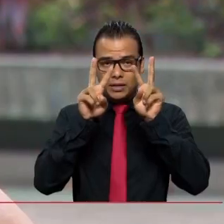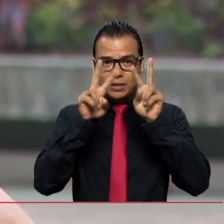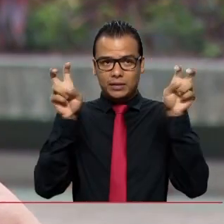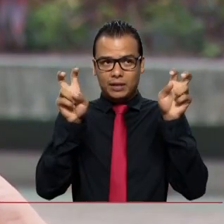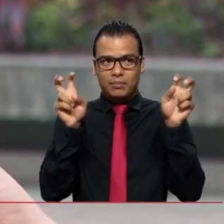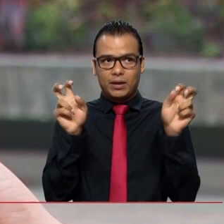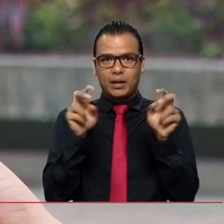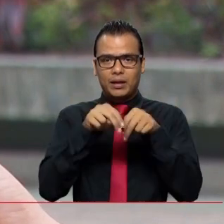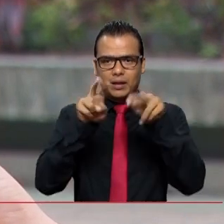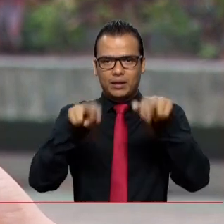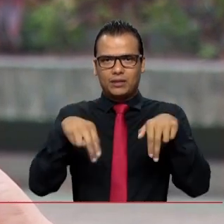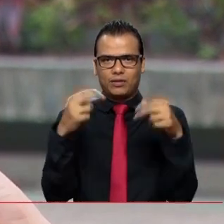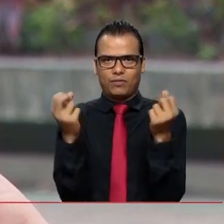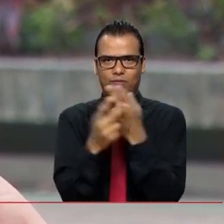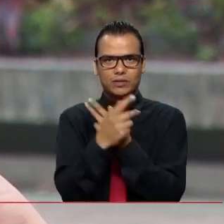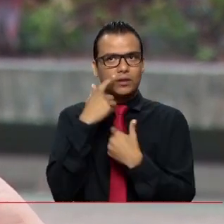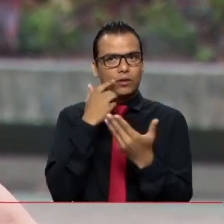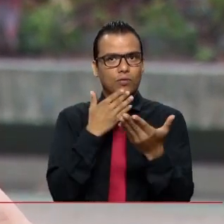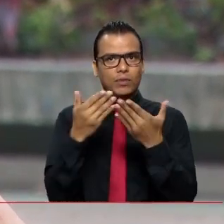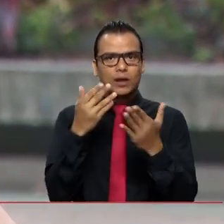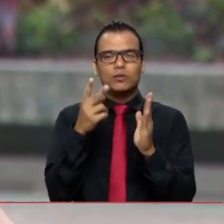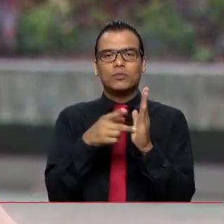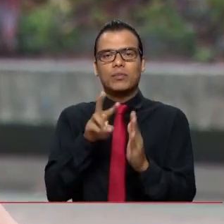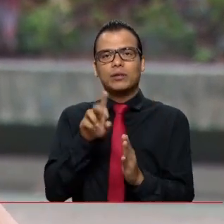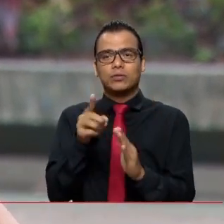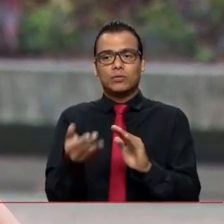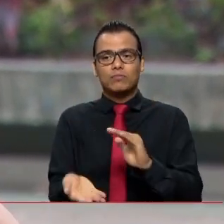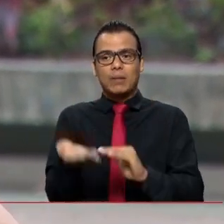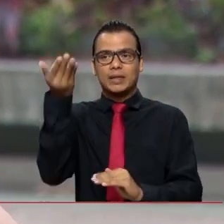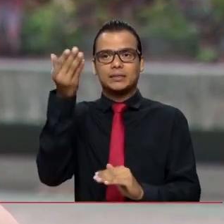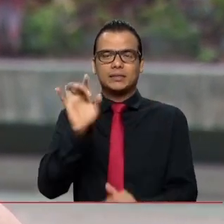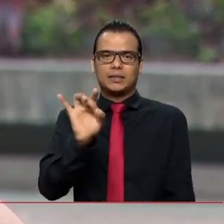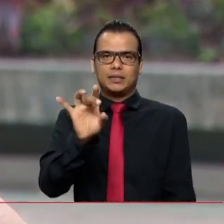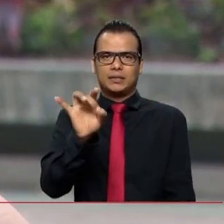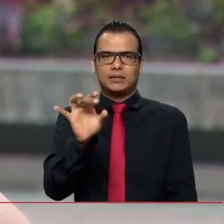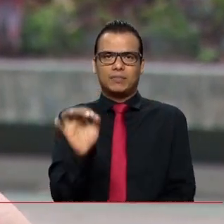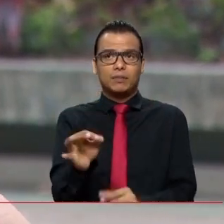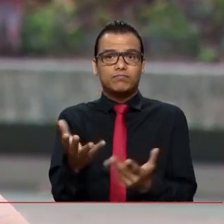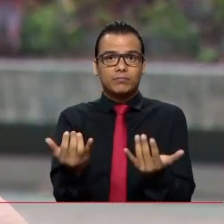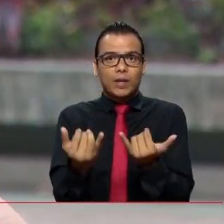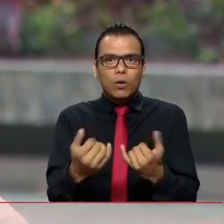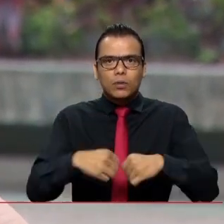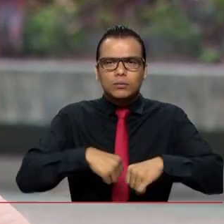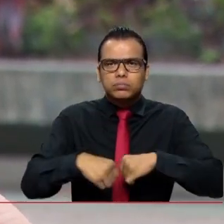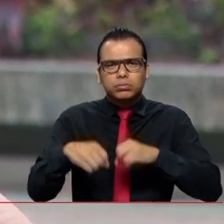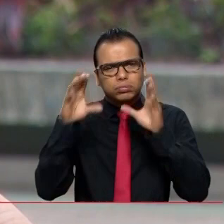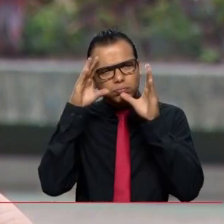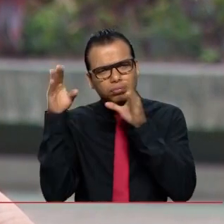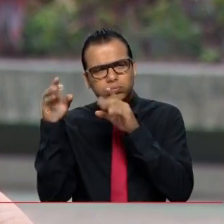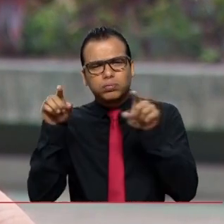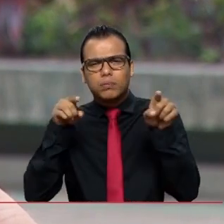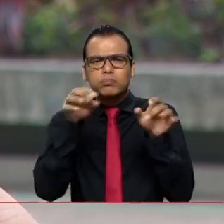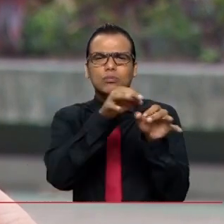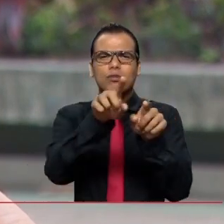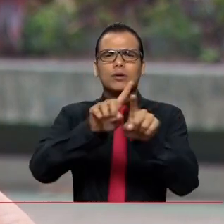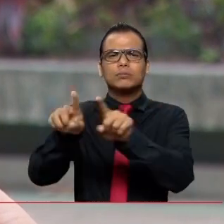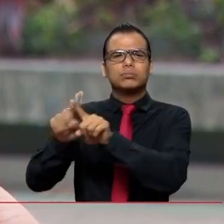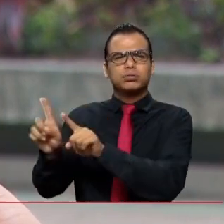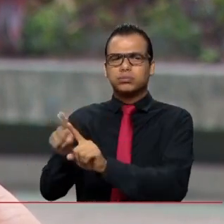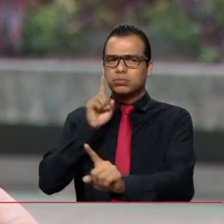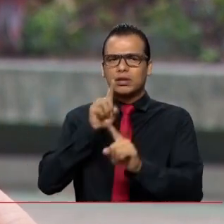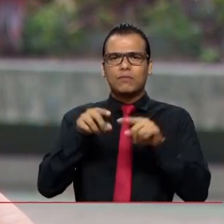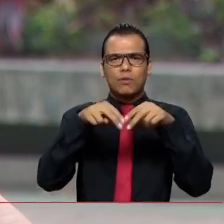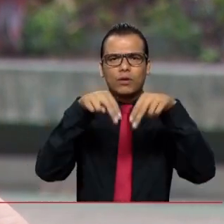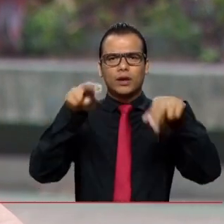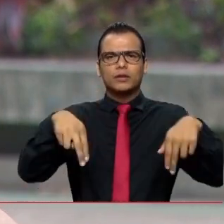Nos encontramos en todo el territorio departamental, en todos los municipios, generando acciones de prevención frente a la violencia de género. Estamos próximos a